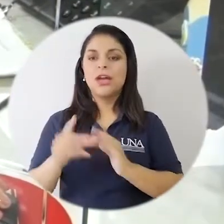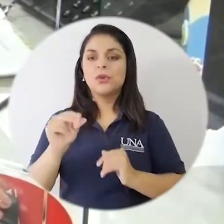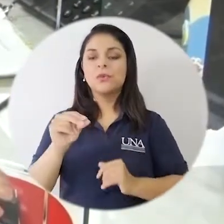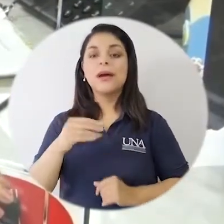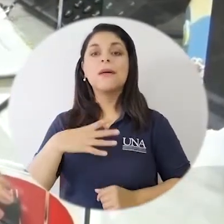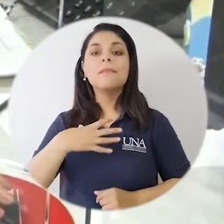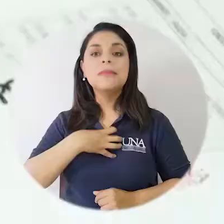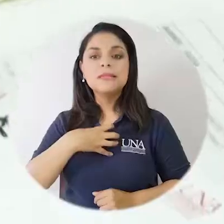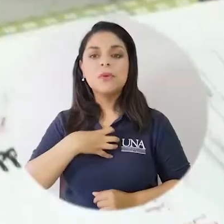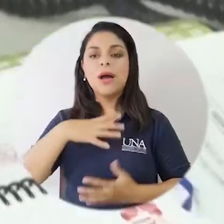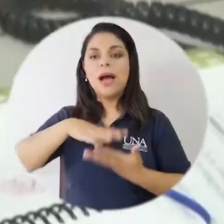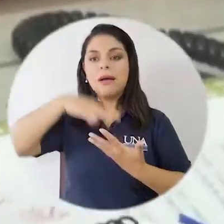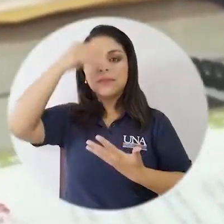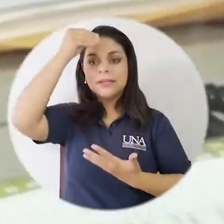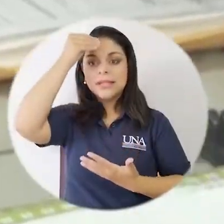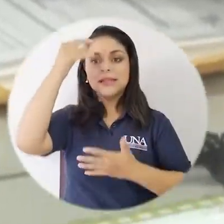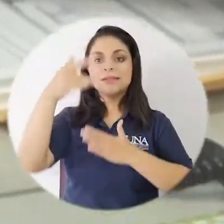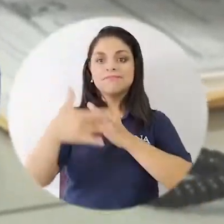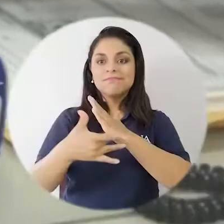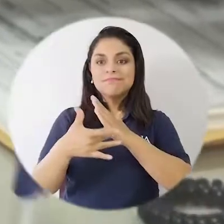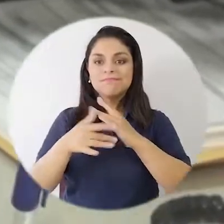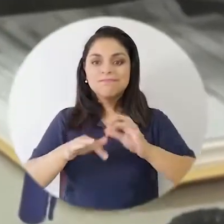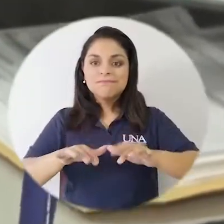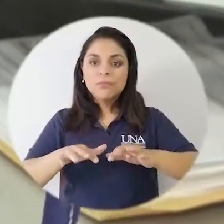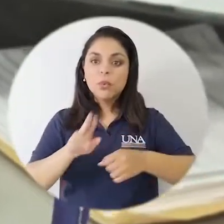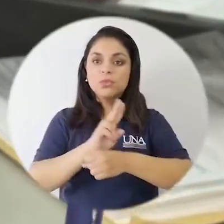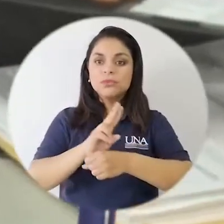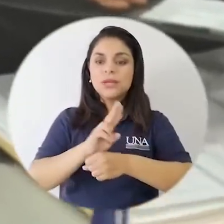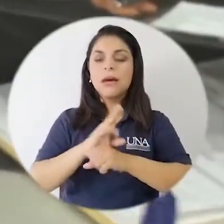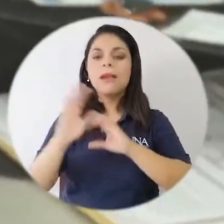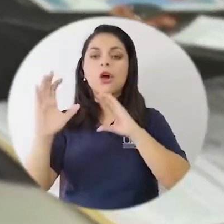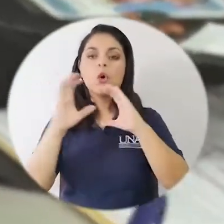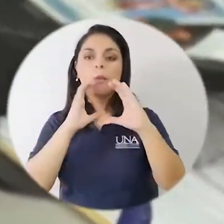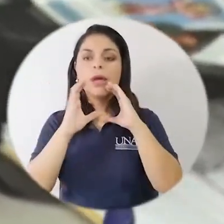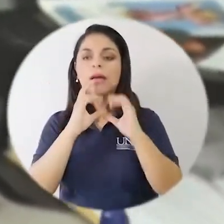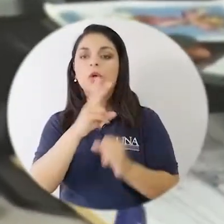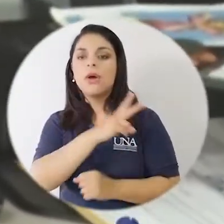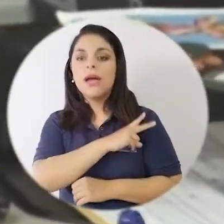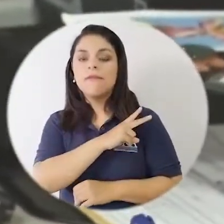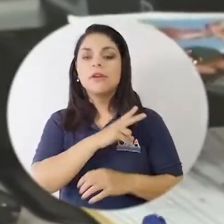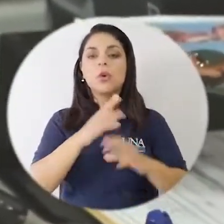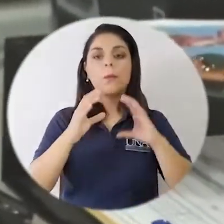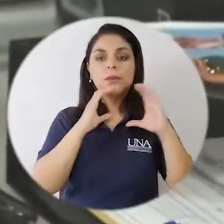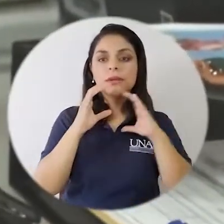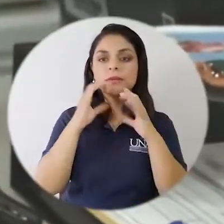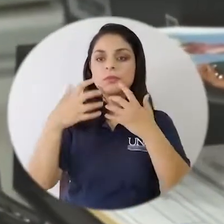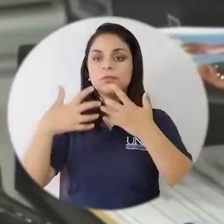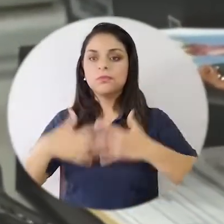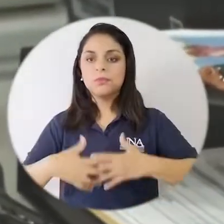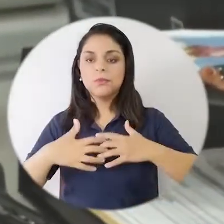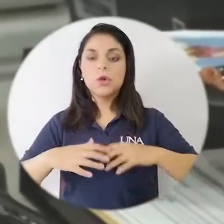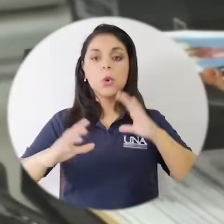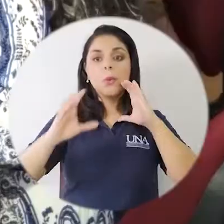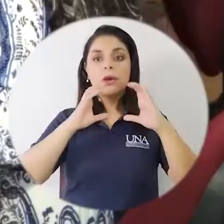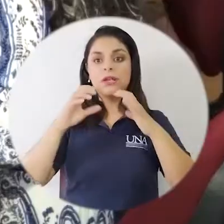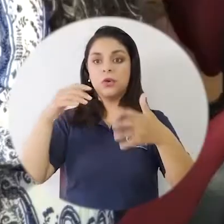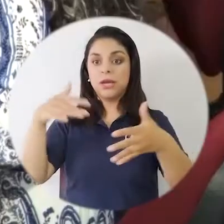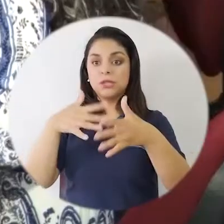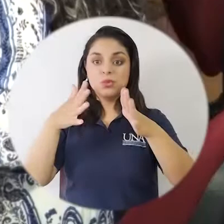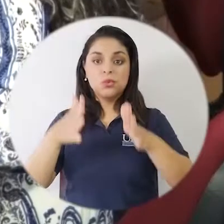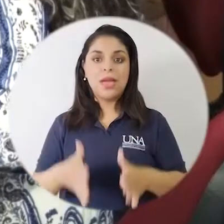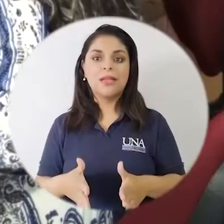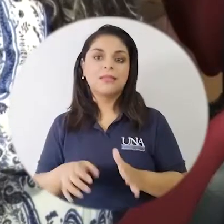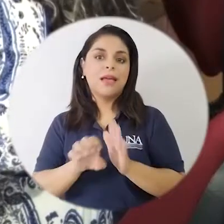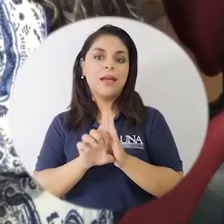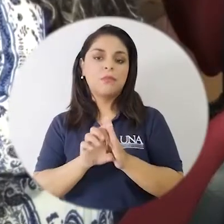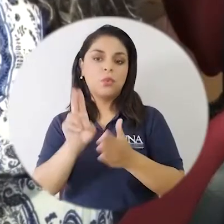que aprender a usar la tecnología para también comunicarse con sus subalternos, con su empresa, con su institución. Los estudiantes